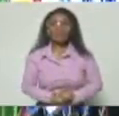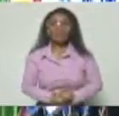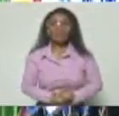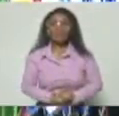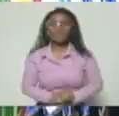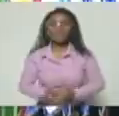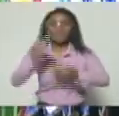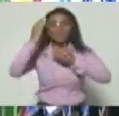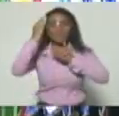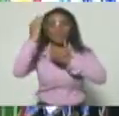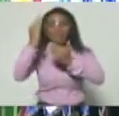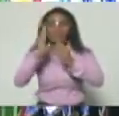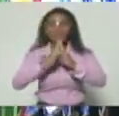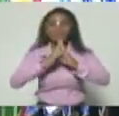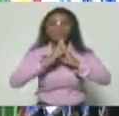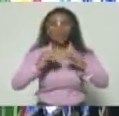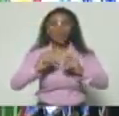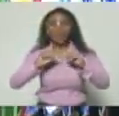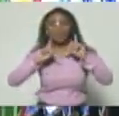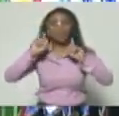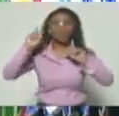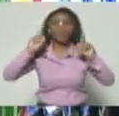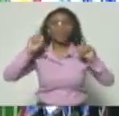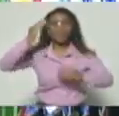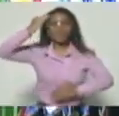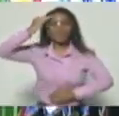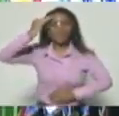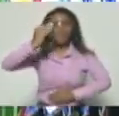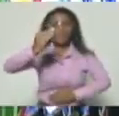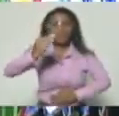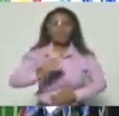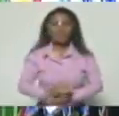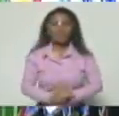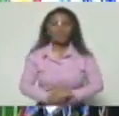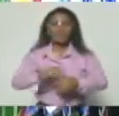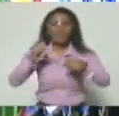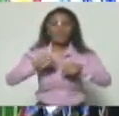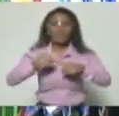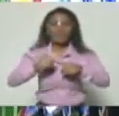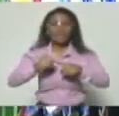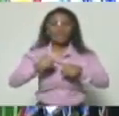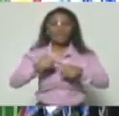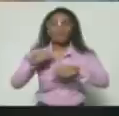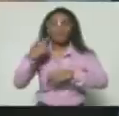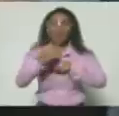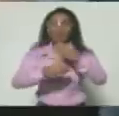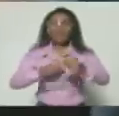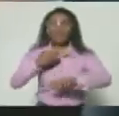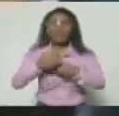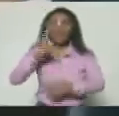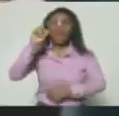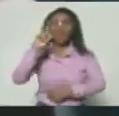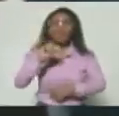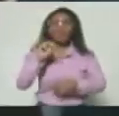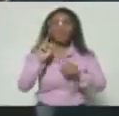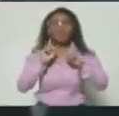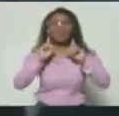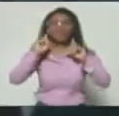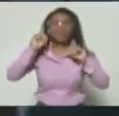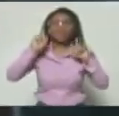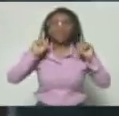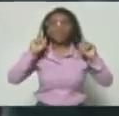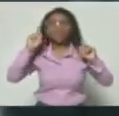Saludo a todos, músicos militares, a quienes nos han deleitado también con esas décimas